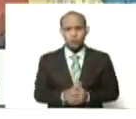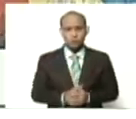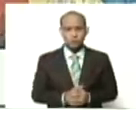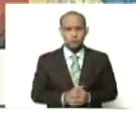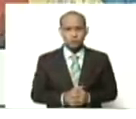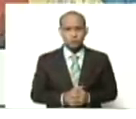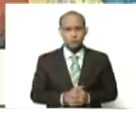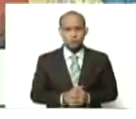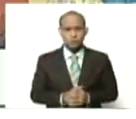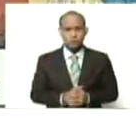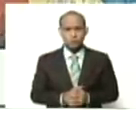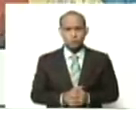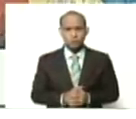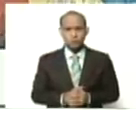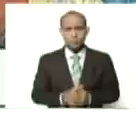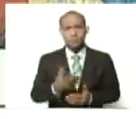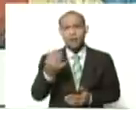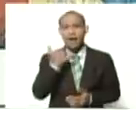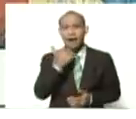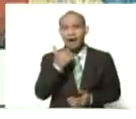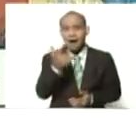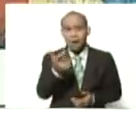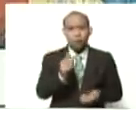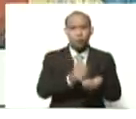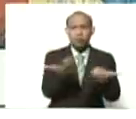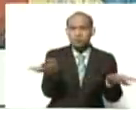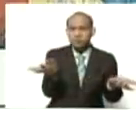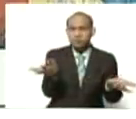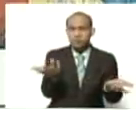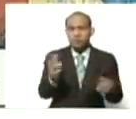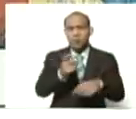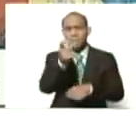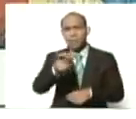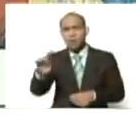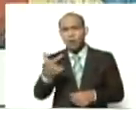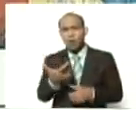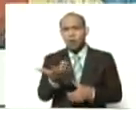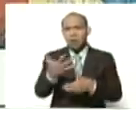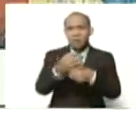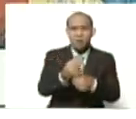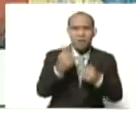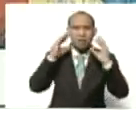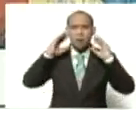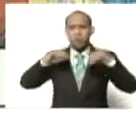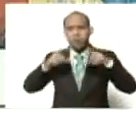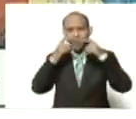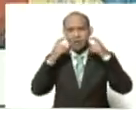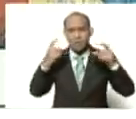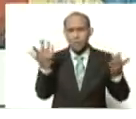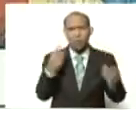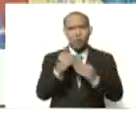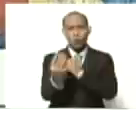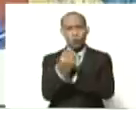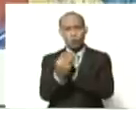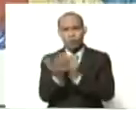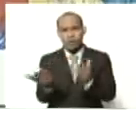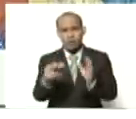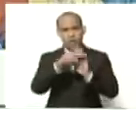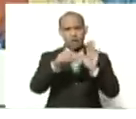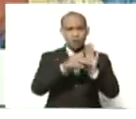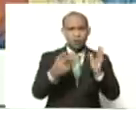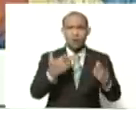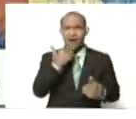territorios del país, está pasando algo, la gente se está sobreconfiando. Nos estamos olvidando de las medidas de seguridad, algo